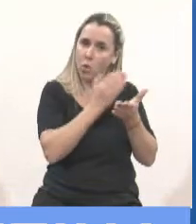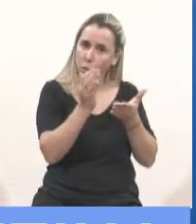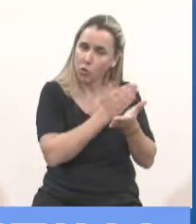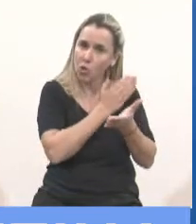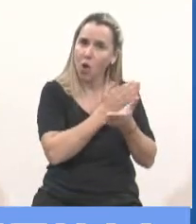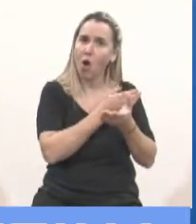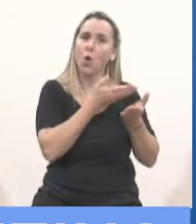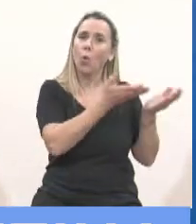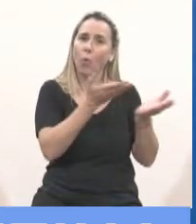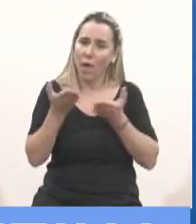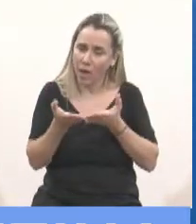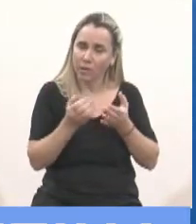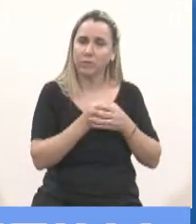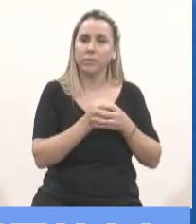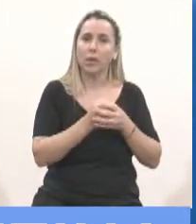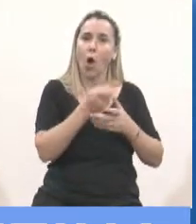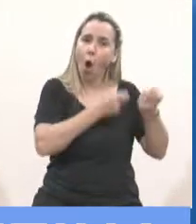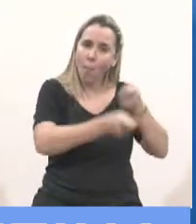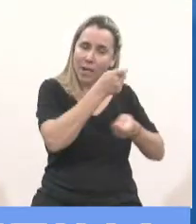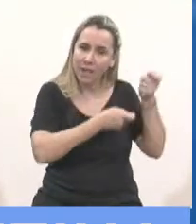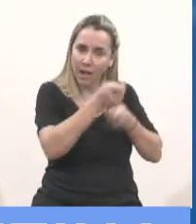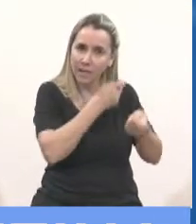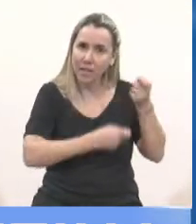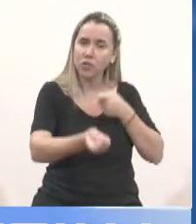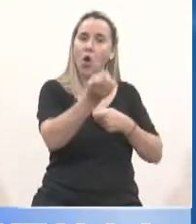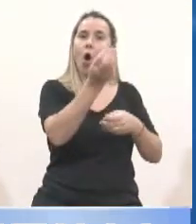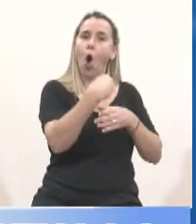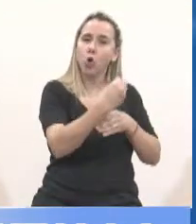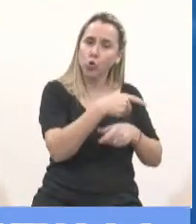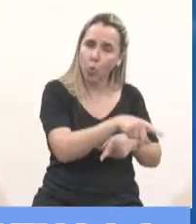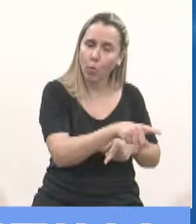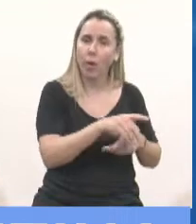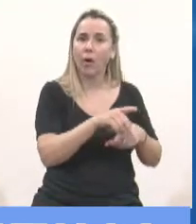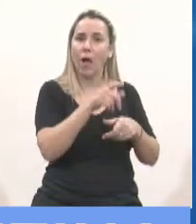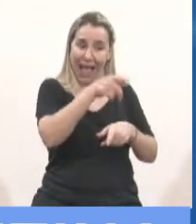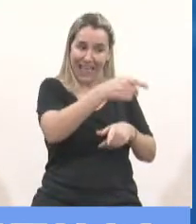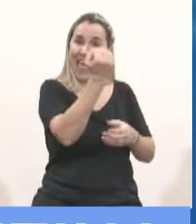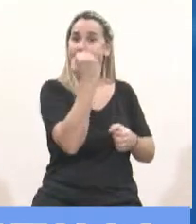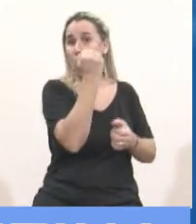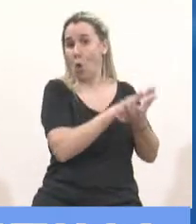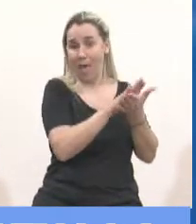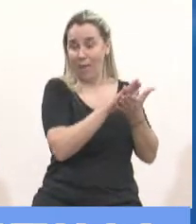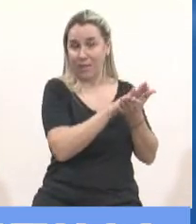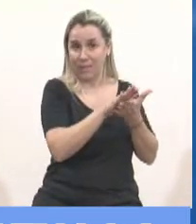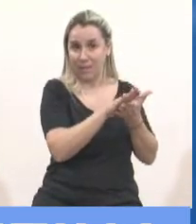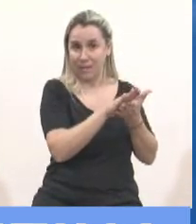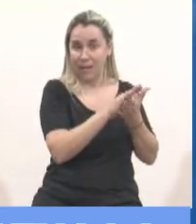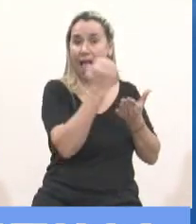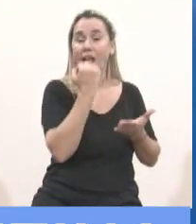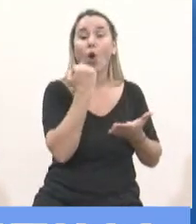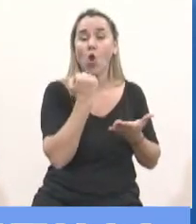producción, bienes, servicios, comercialización, consumo. Esta es la economía base. La